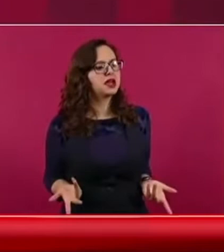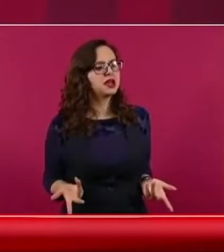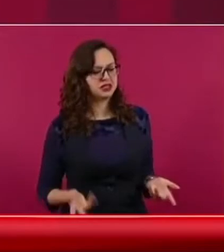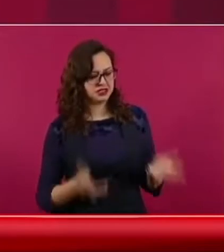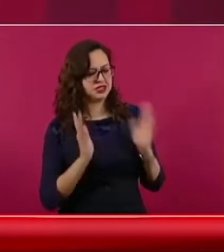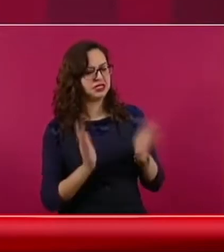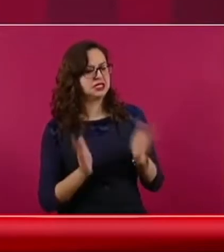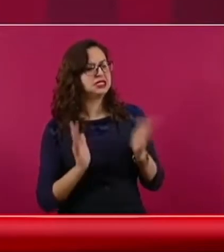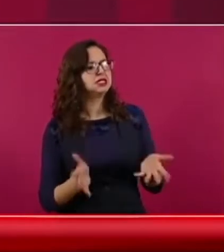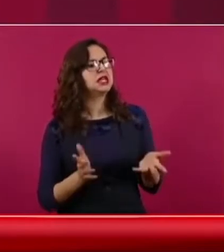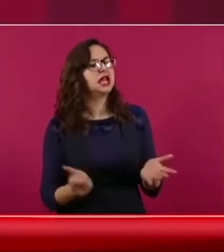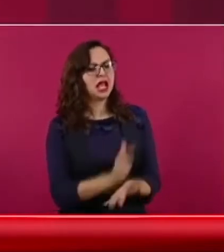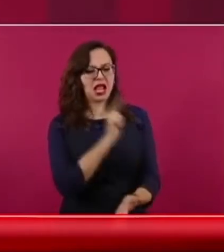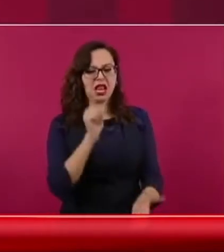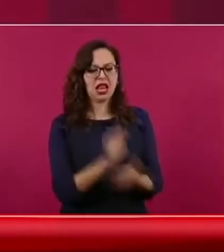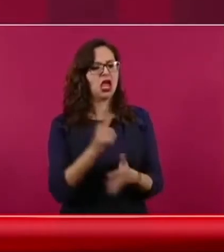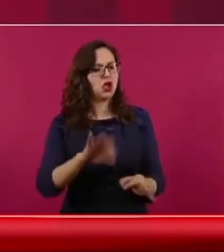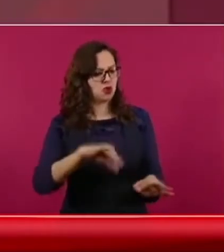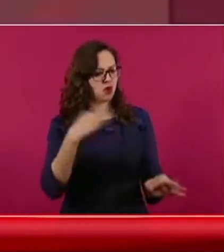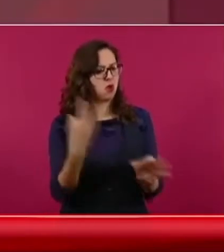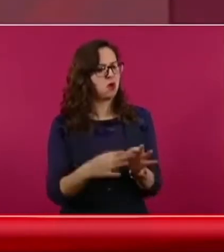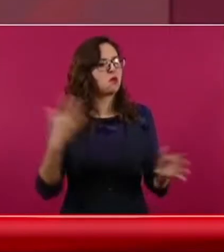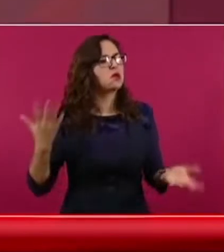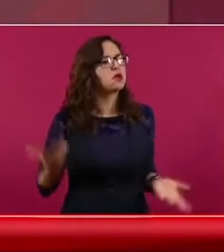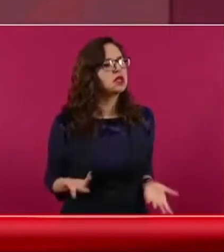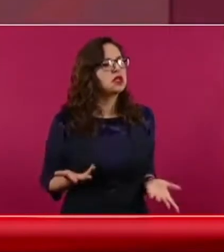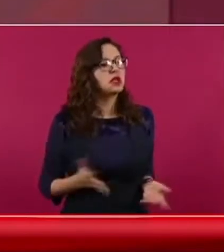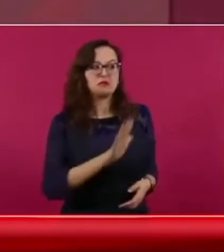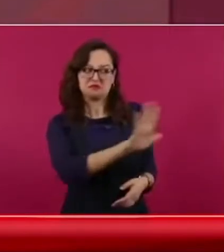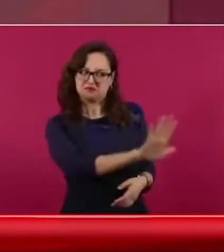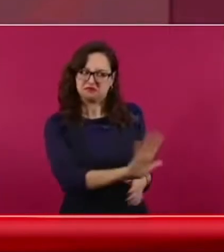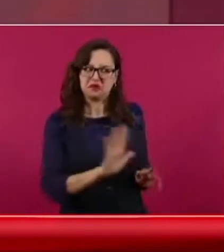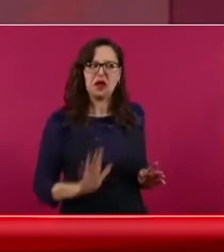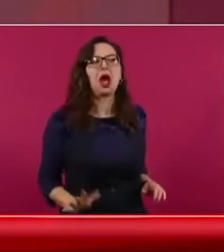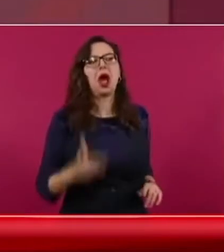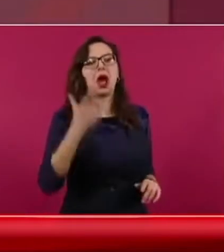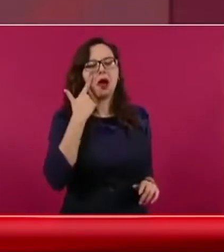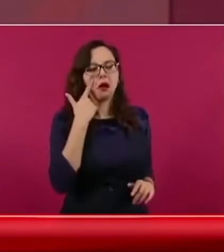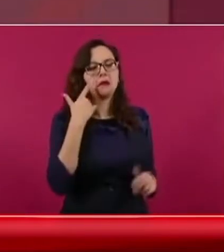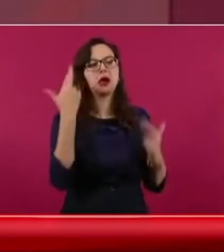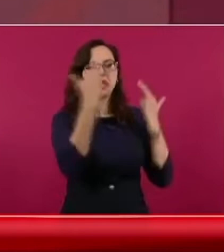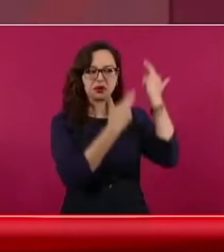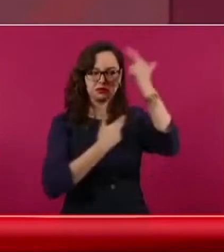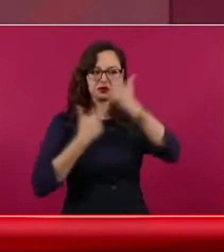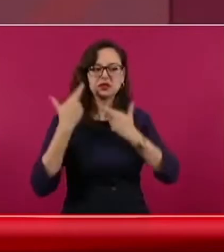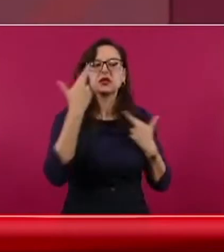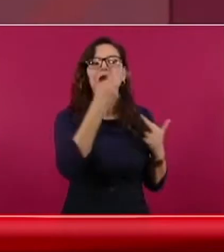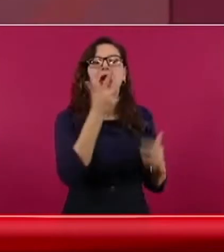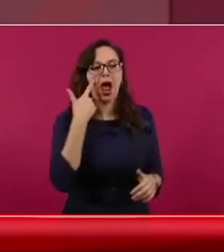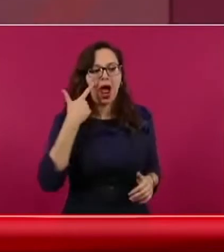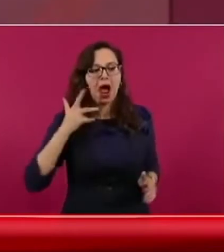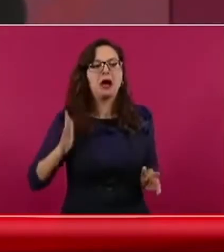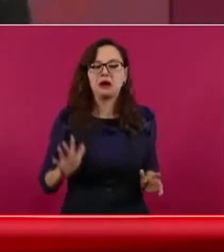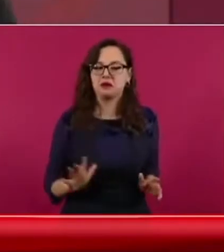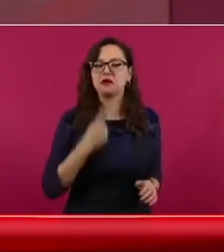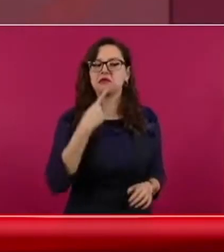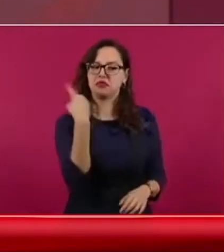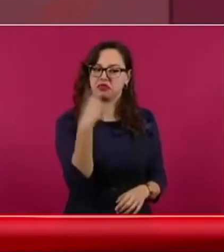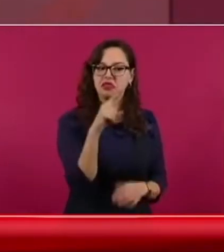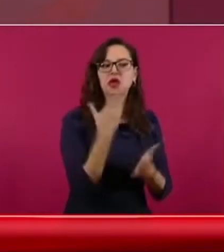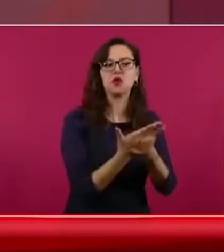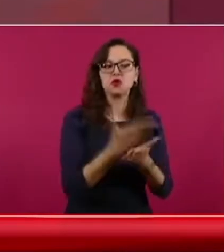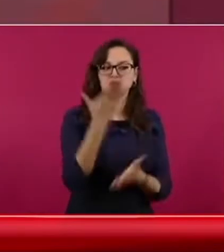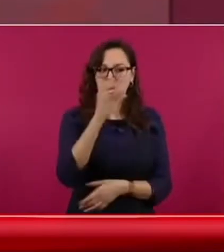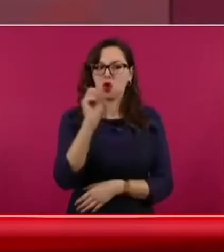no va a haber una consulta o nos vamos a ir a un panel o los voy a denunciar